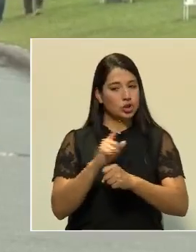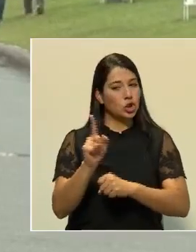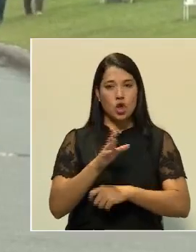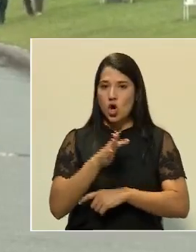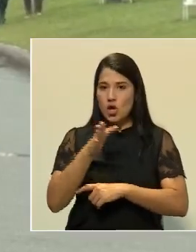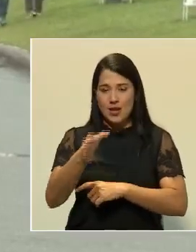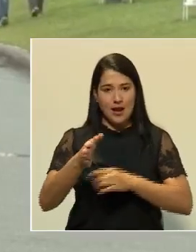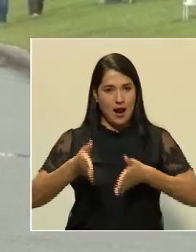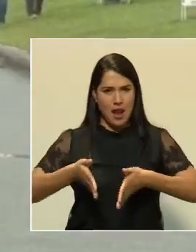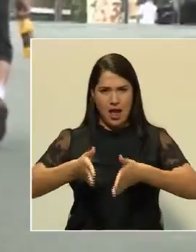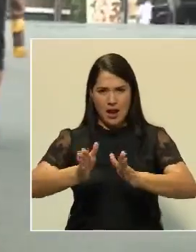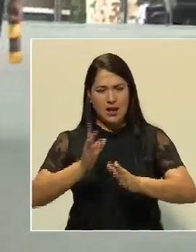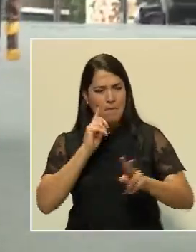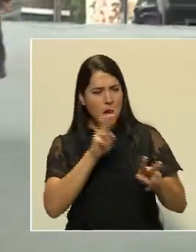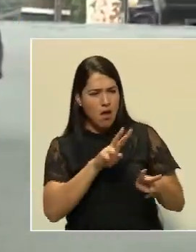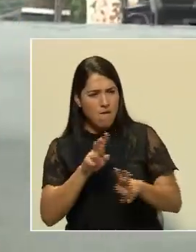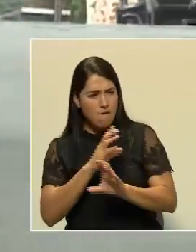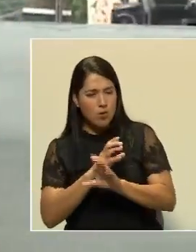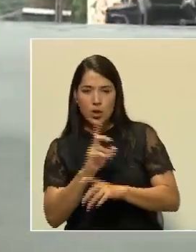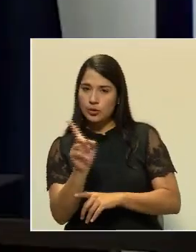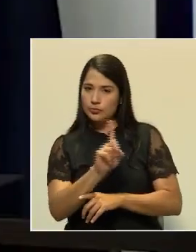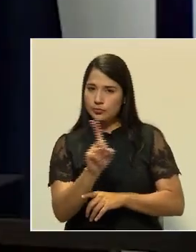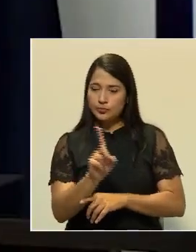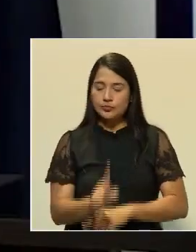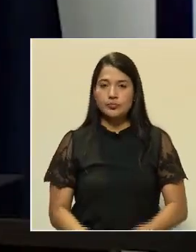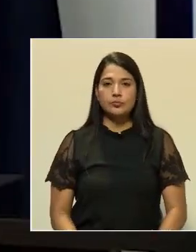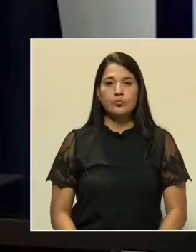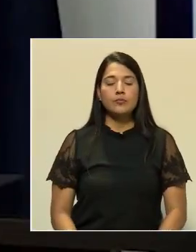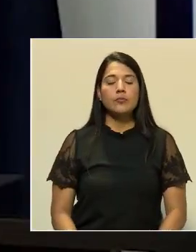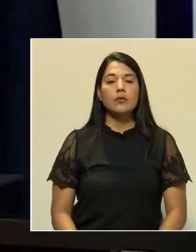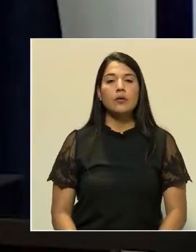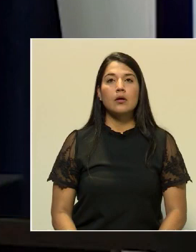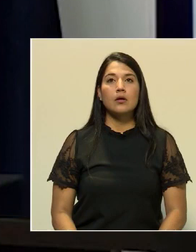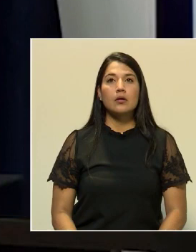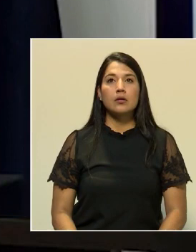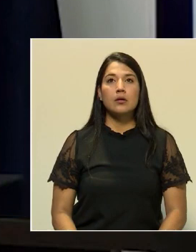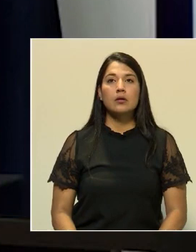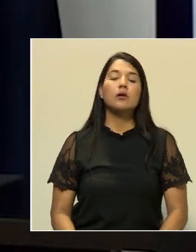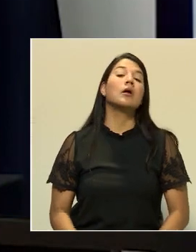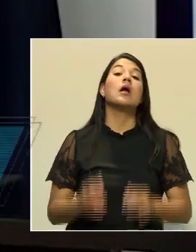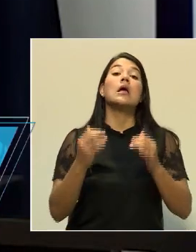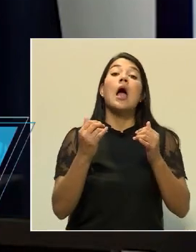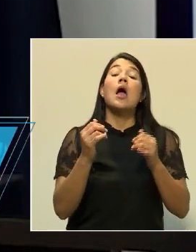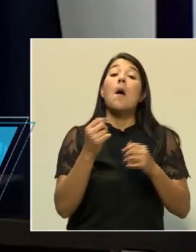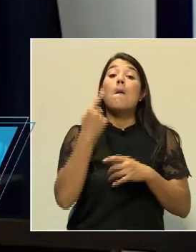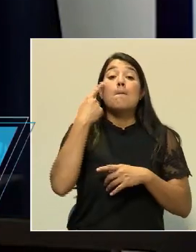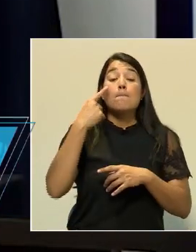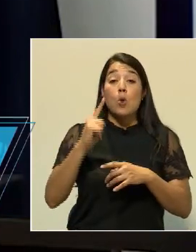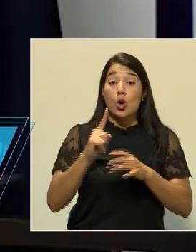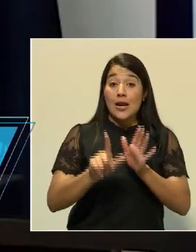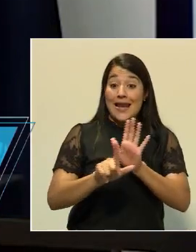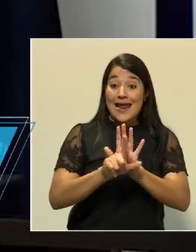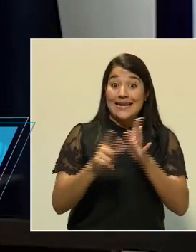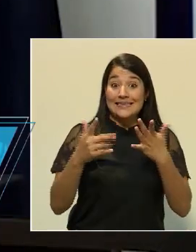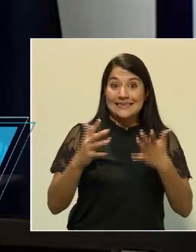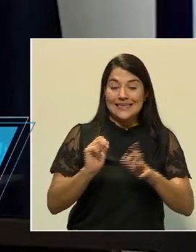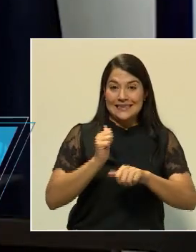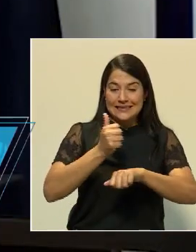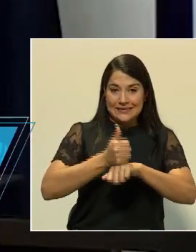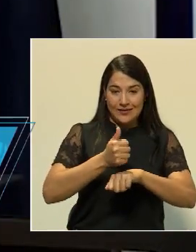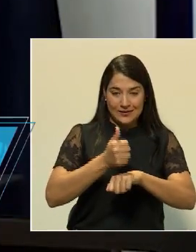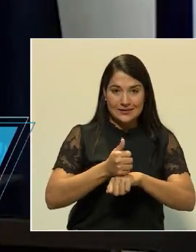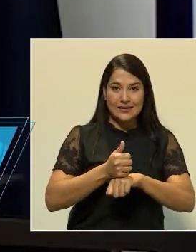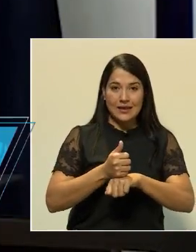que tradicionalmente son utilizadas por los romeros. En apego a la normativa que se está planteando ahorita, dar